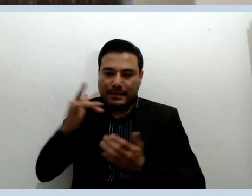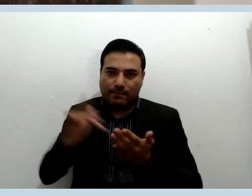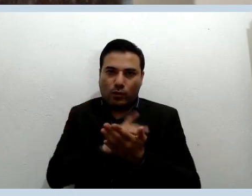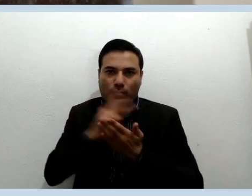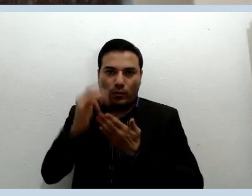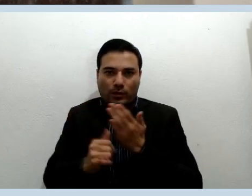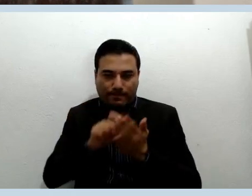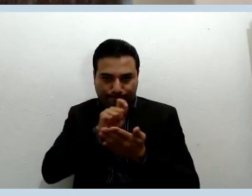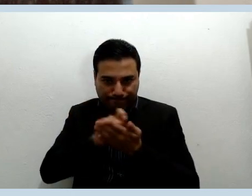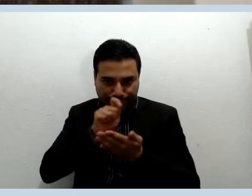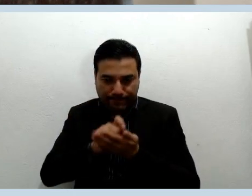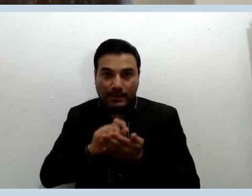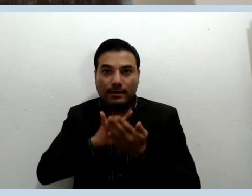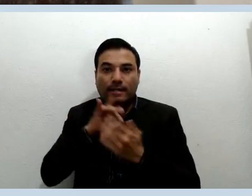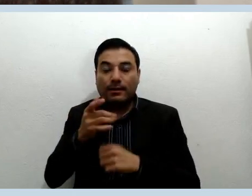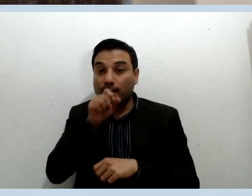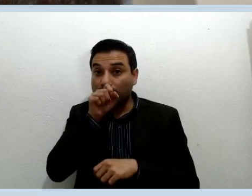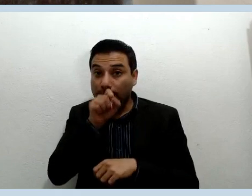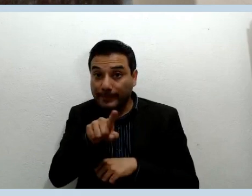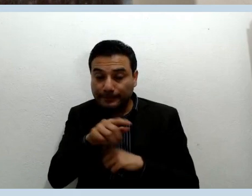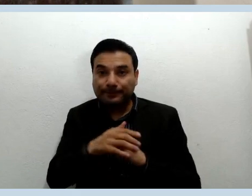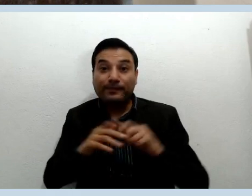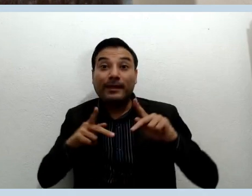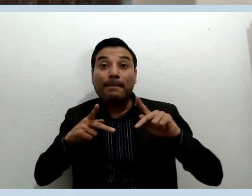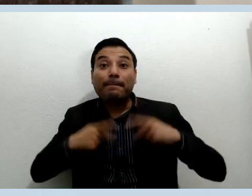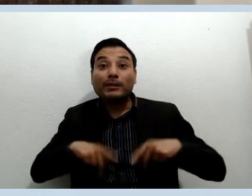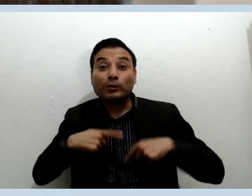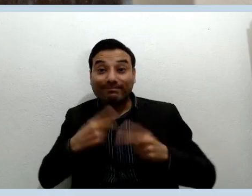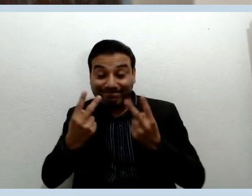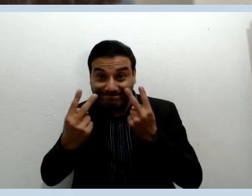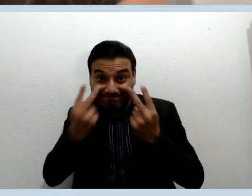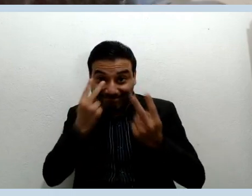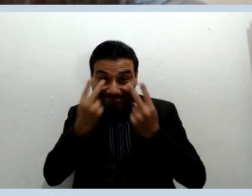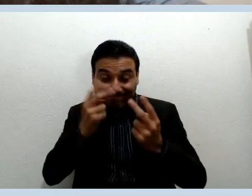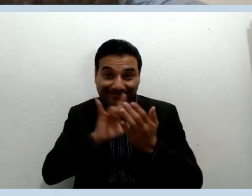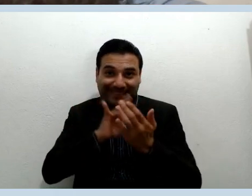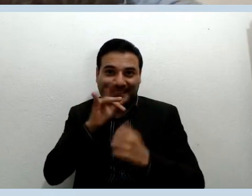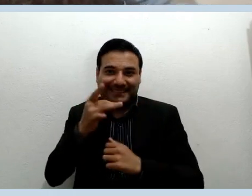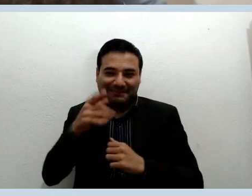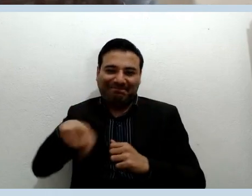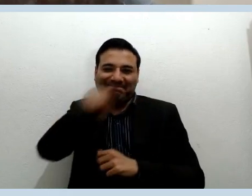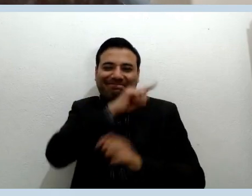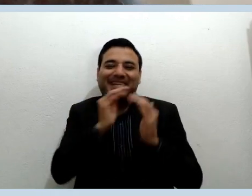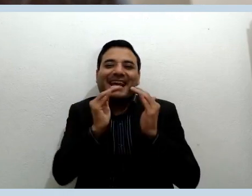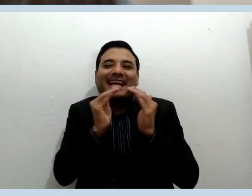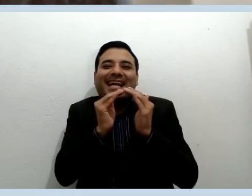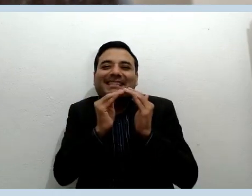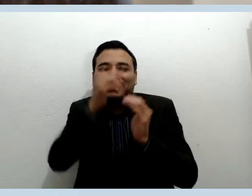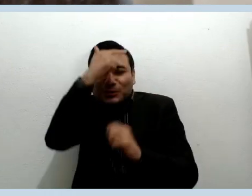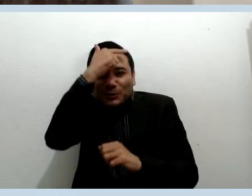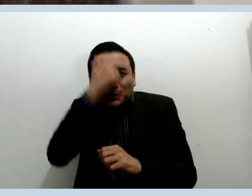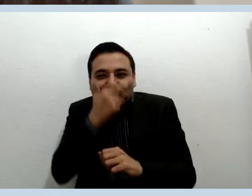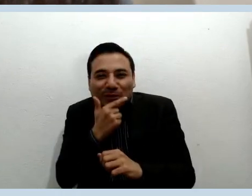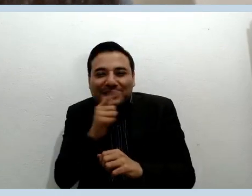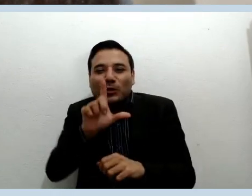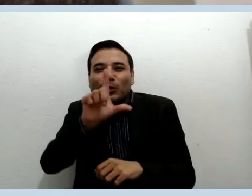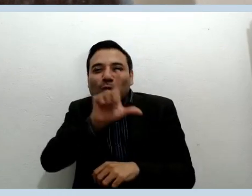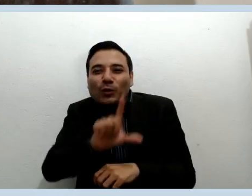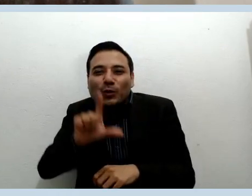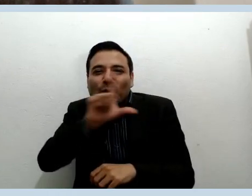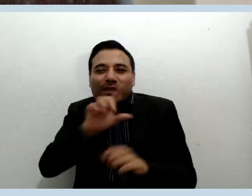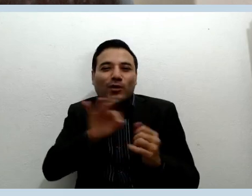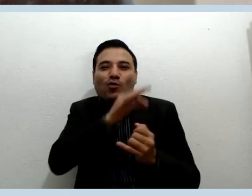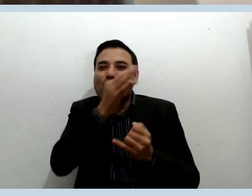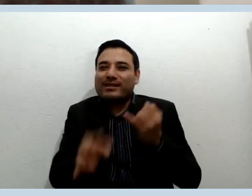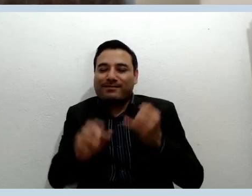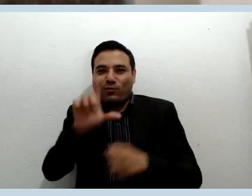apuntes también agradecerles a quienes nos estuvieron sintonizando en sus casitas en esta noche de lunes último lunes de